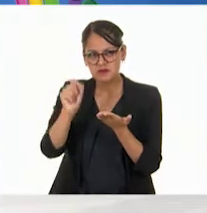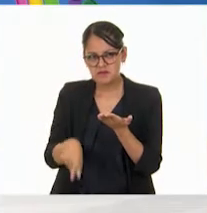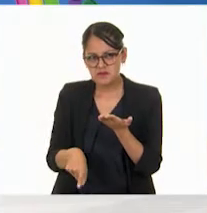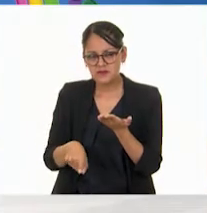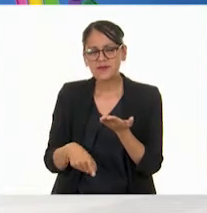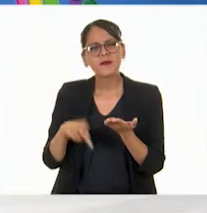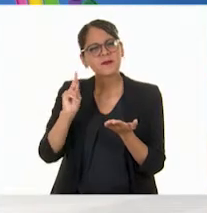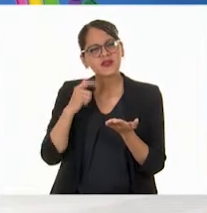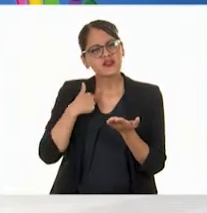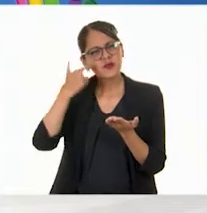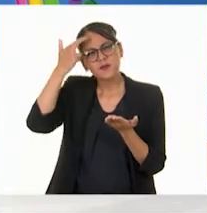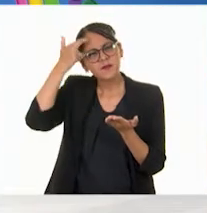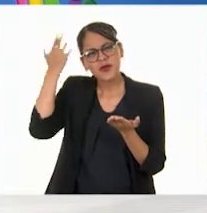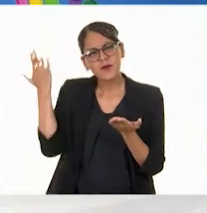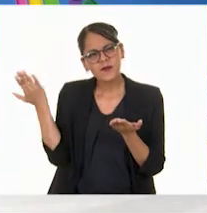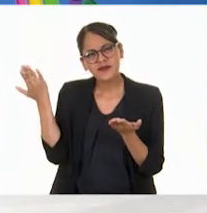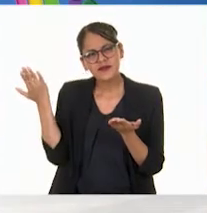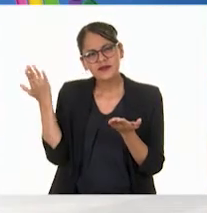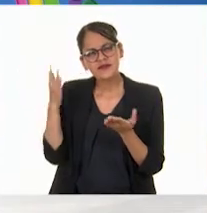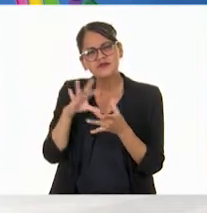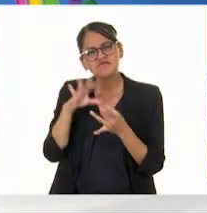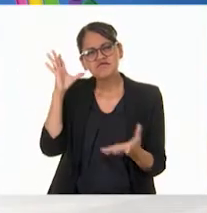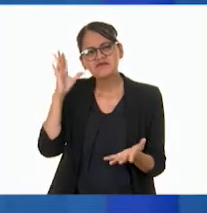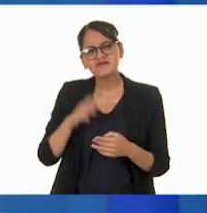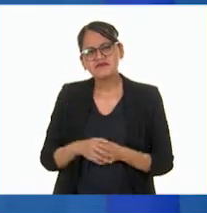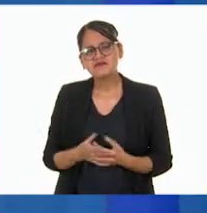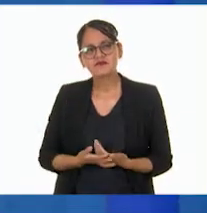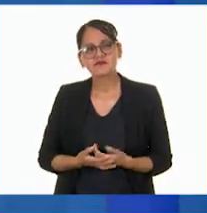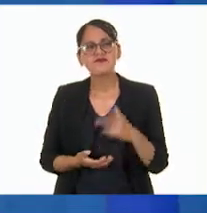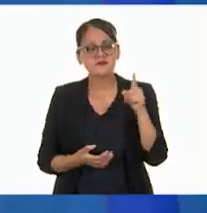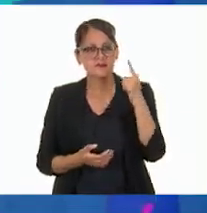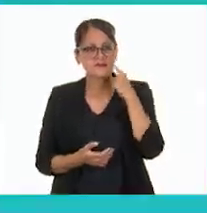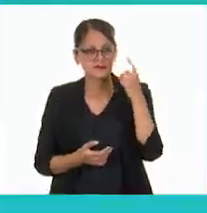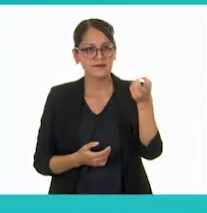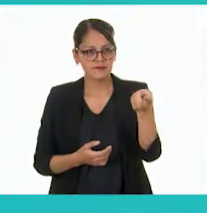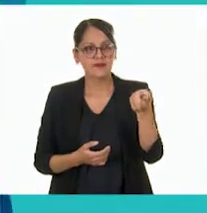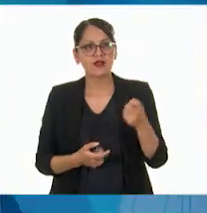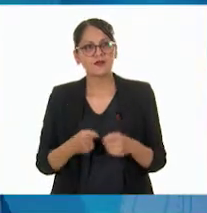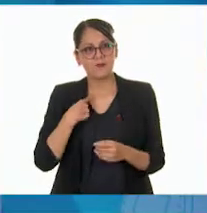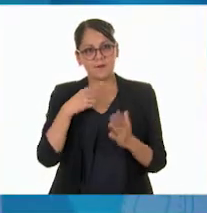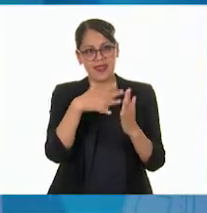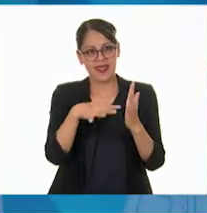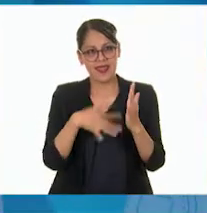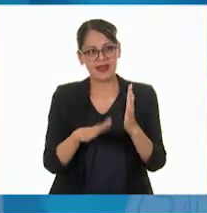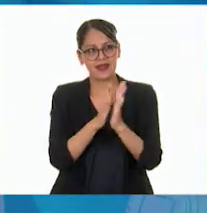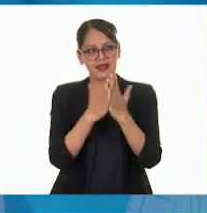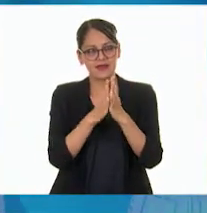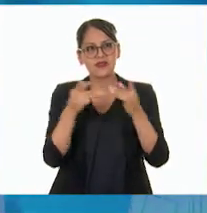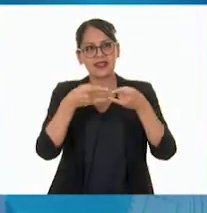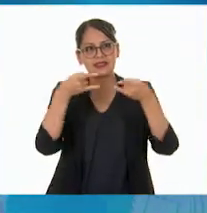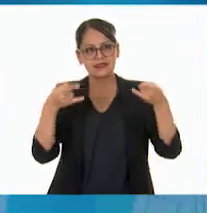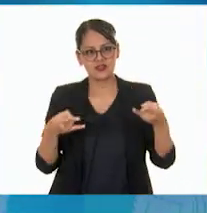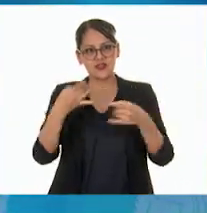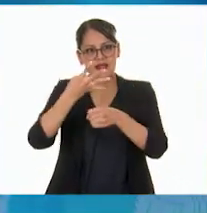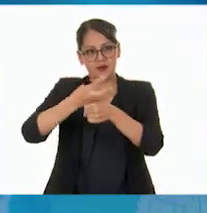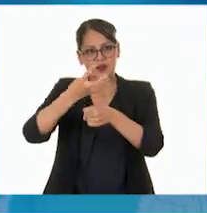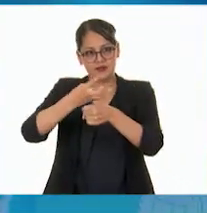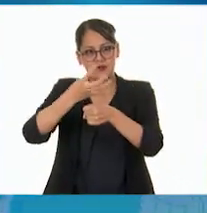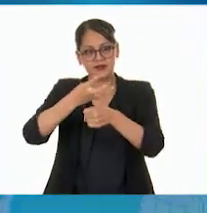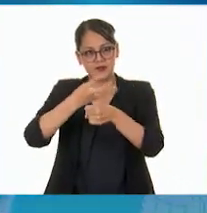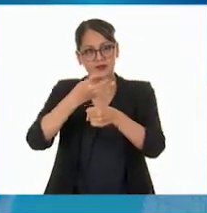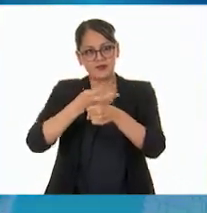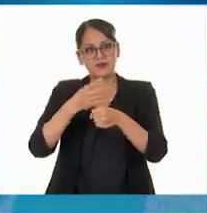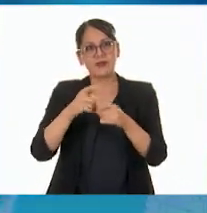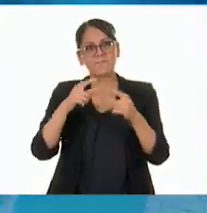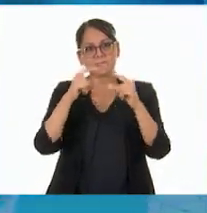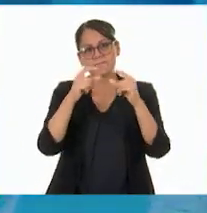pero no recuerdo exactamente qué. Bueno, en ese caso, leamos el libro de texto gratuito de historia en la